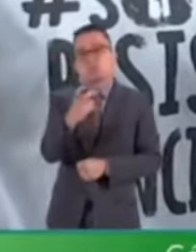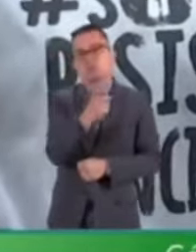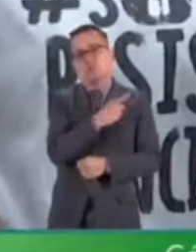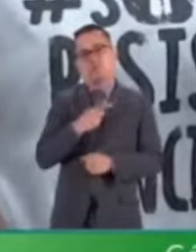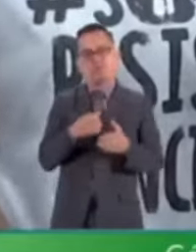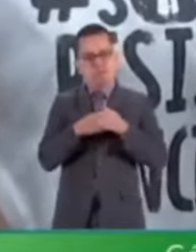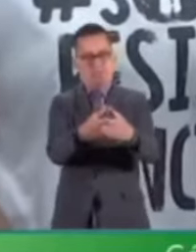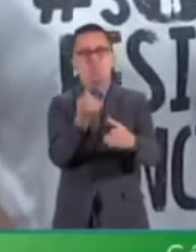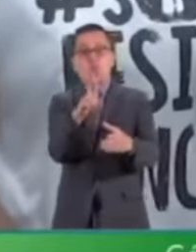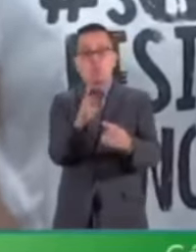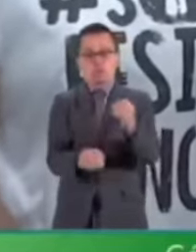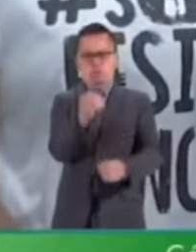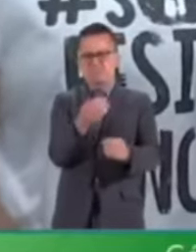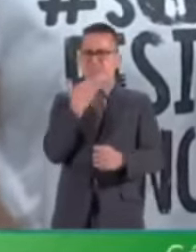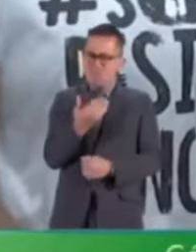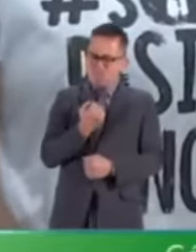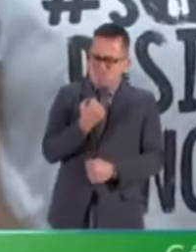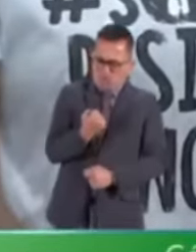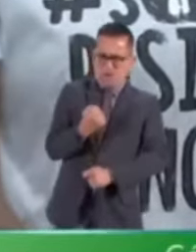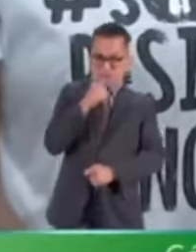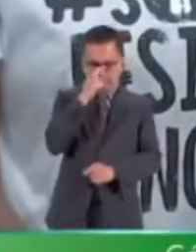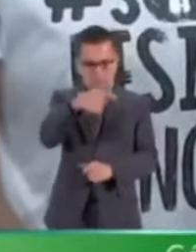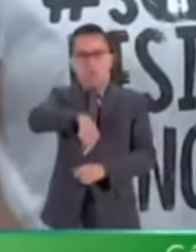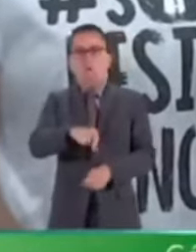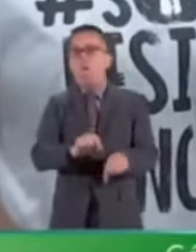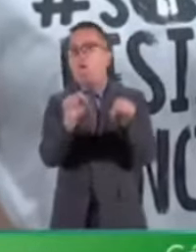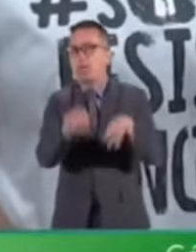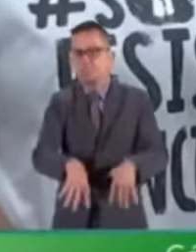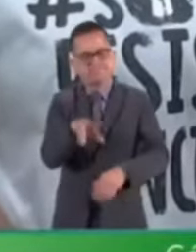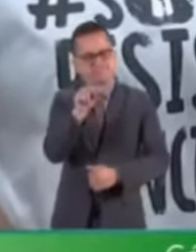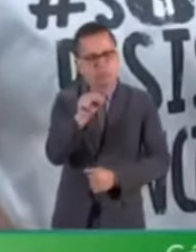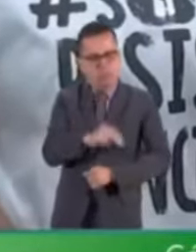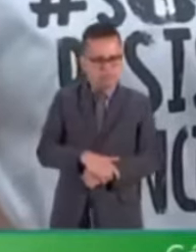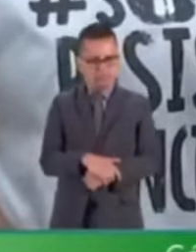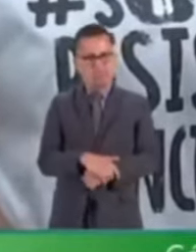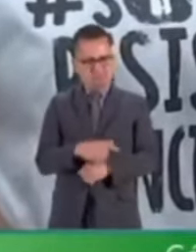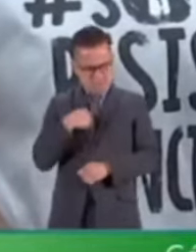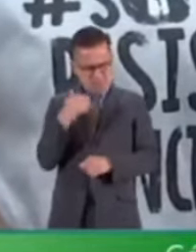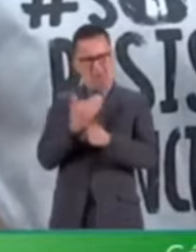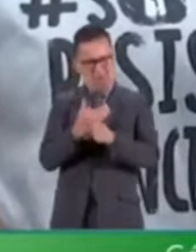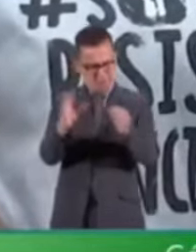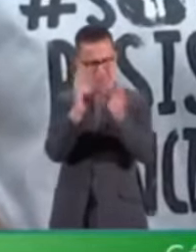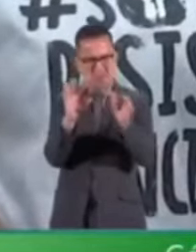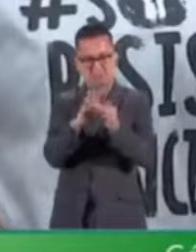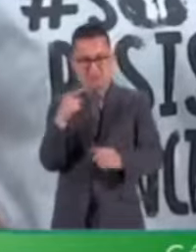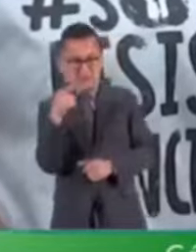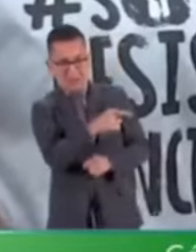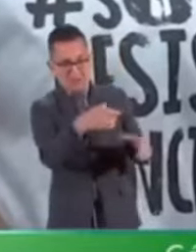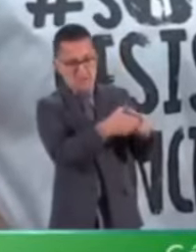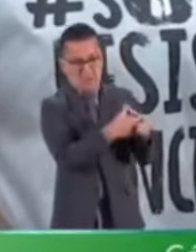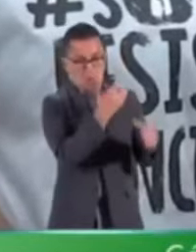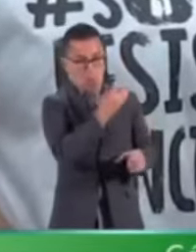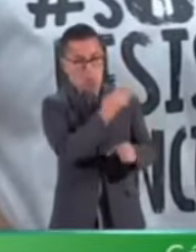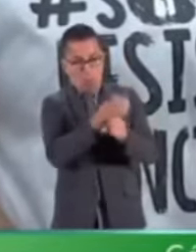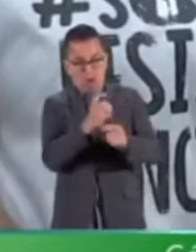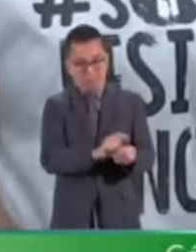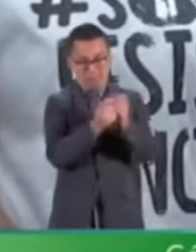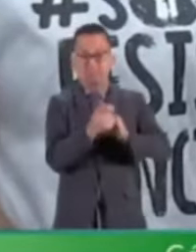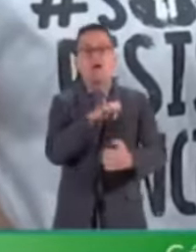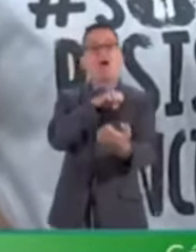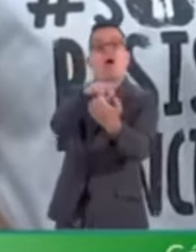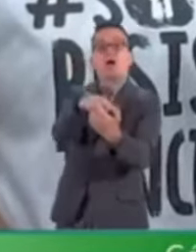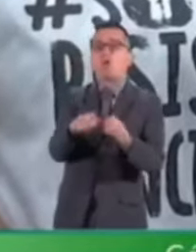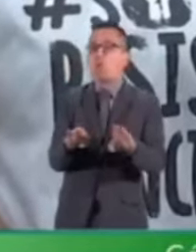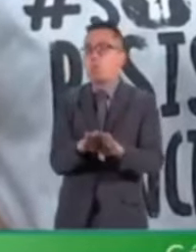Poder Judicial que no se doble. Y les voy a decir en dónde está el engaño de la Cuarta Transformación. Esta